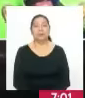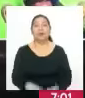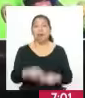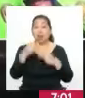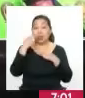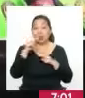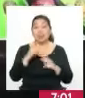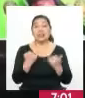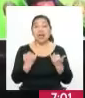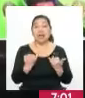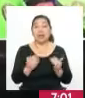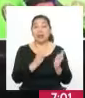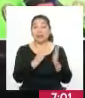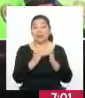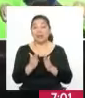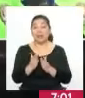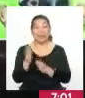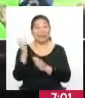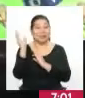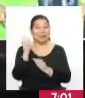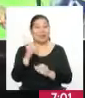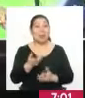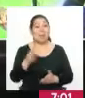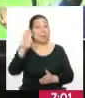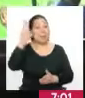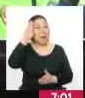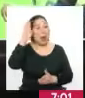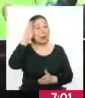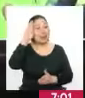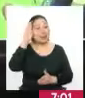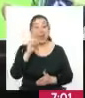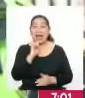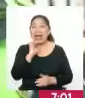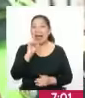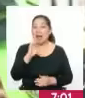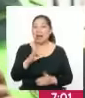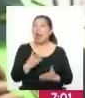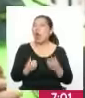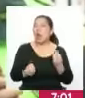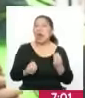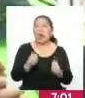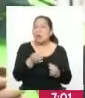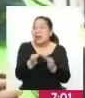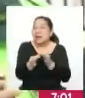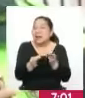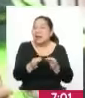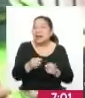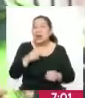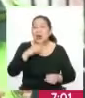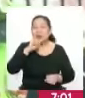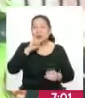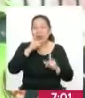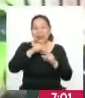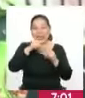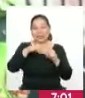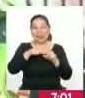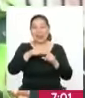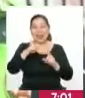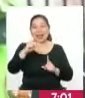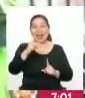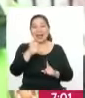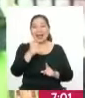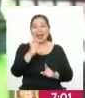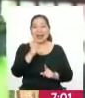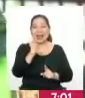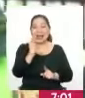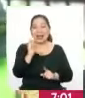Noticia de último minuto, nos vamos a la conferencia de prensa que ofrece la Policía Nacional dando detalles de Gabriela Sevilla, esta joven madre